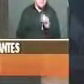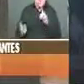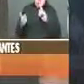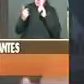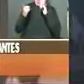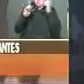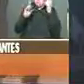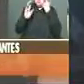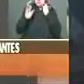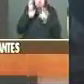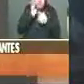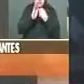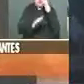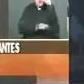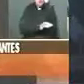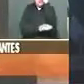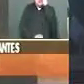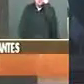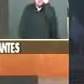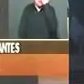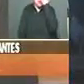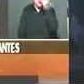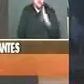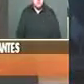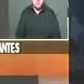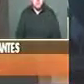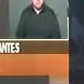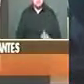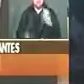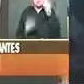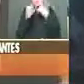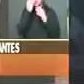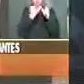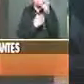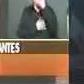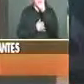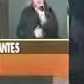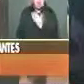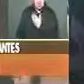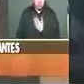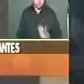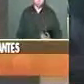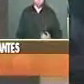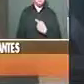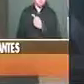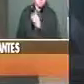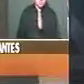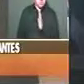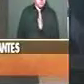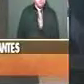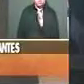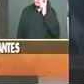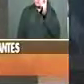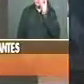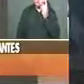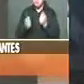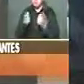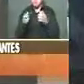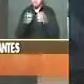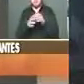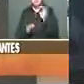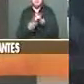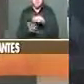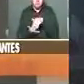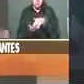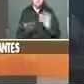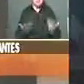y la muestra es que los colombianos lo saben. 13% de popularidad tiene un presidente que no supo manejar la economía, la tiene